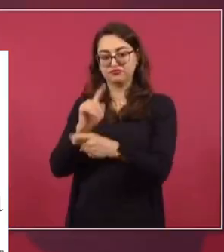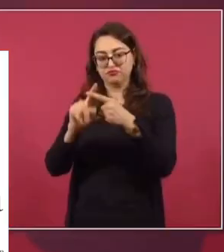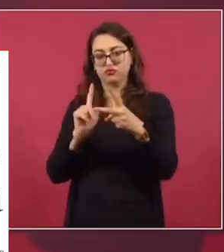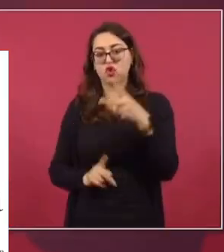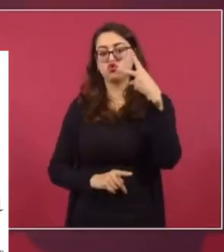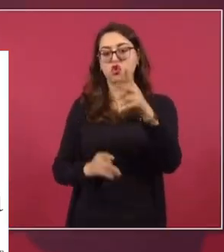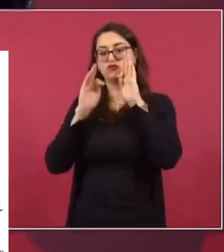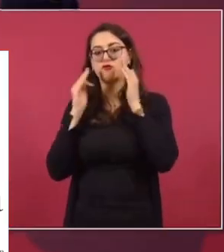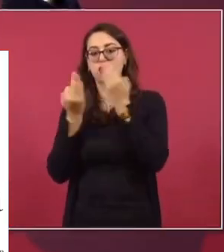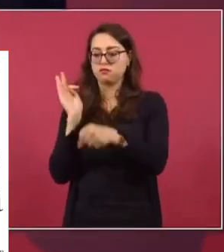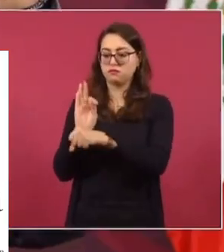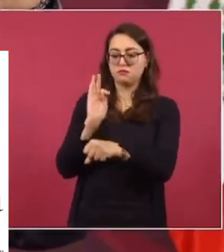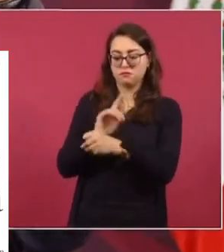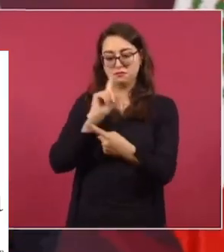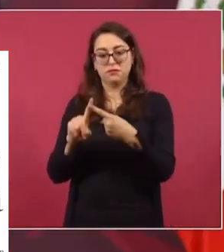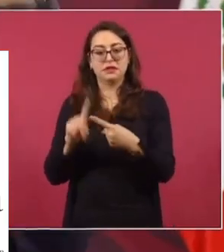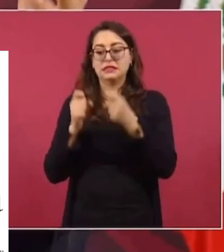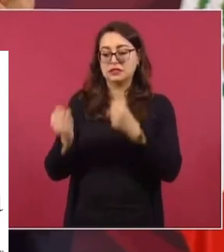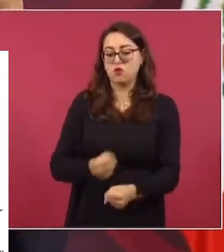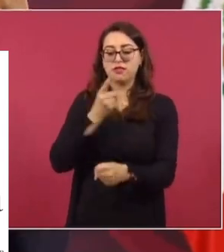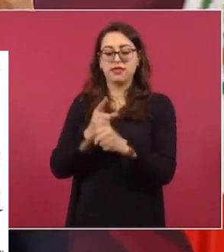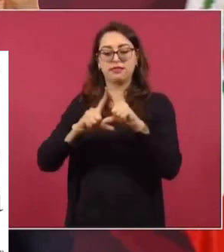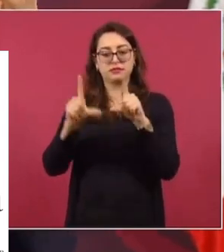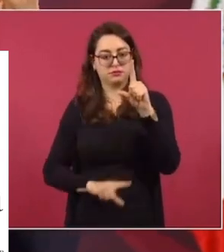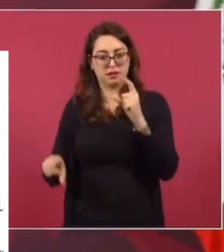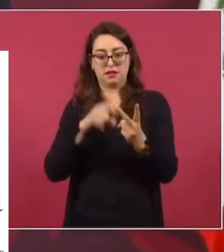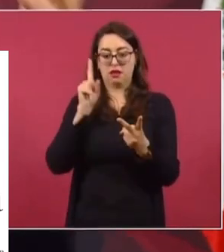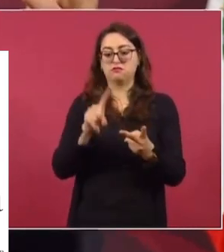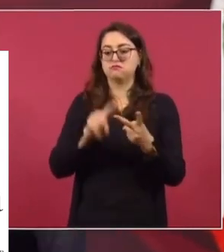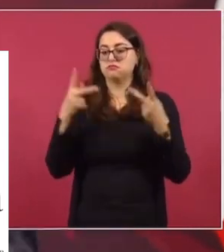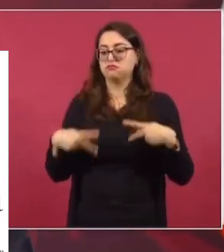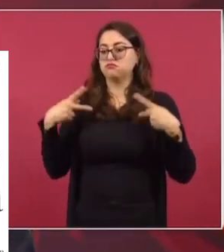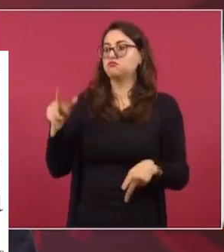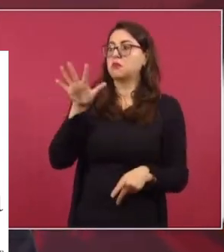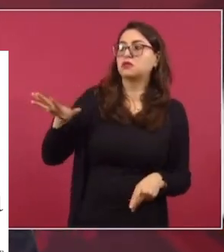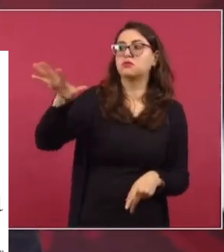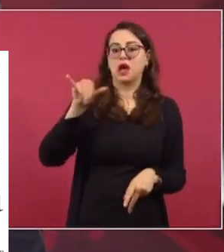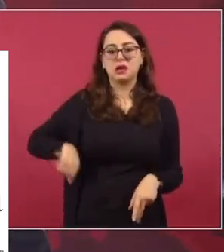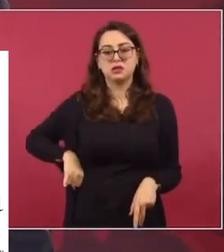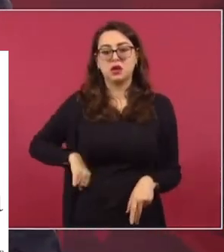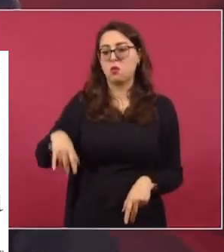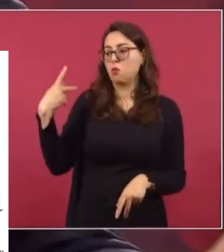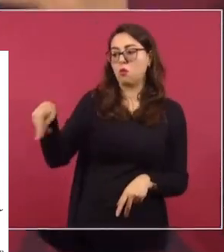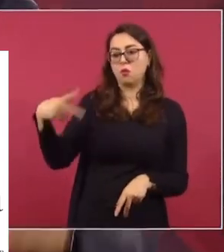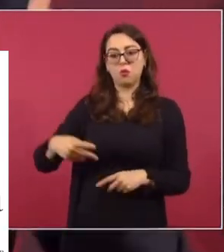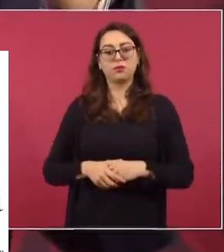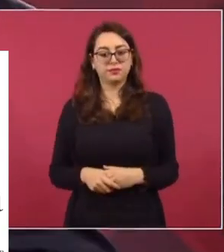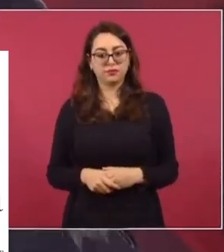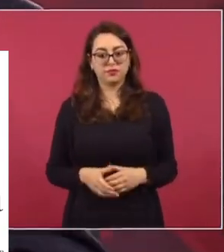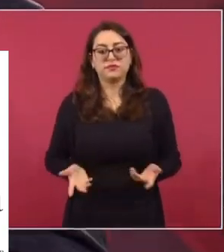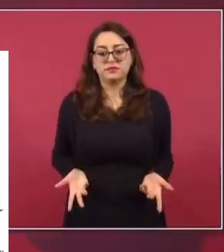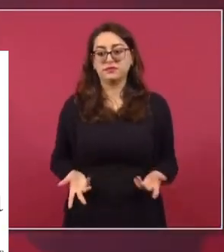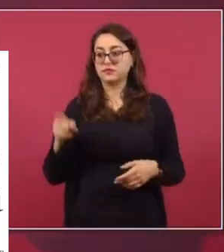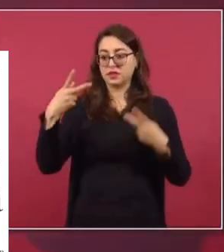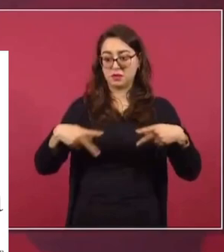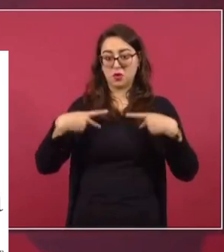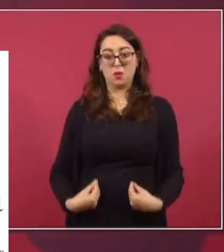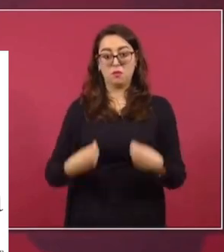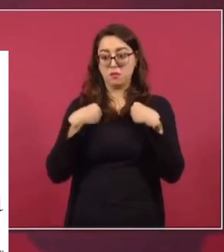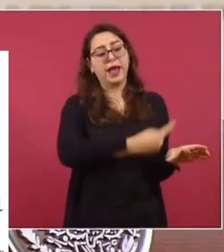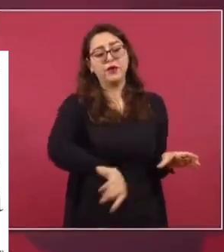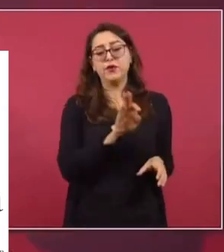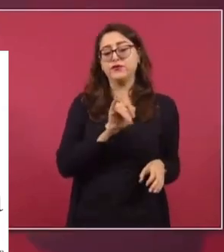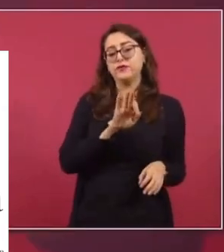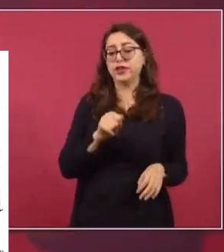público. Imagínense los beneficios para la gente del sureste, cancelados nada más por el capricho de estos fifís